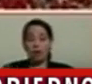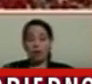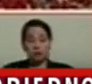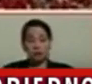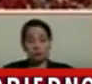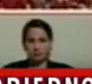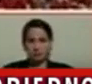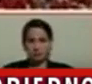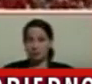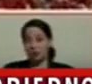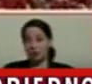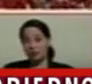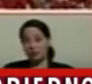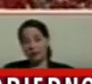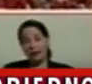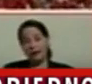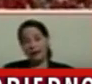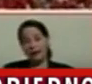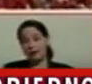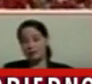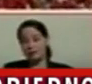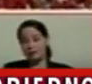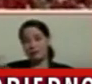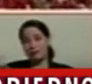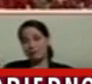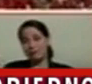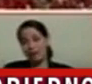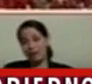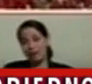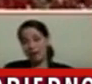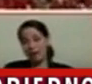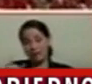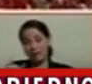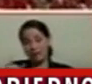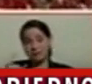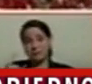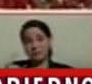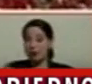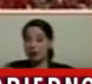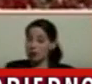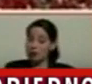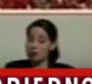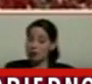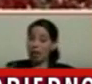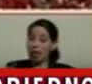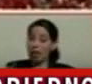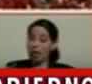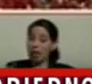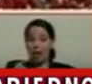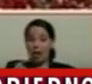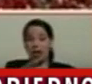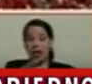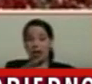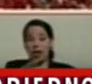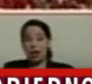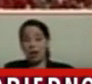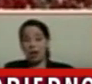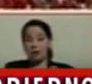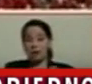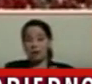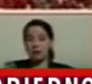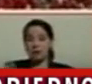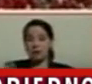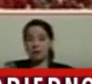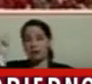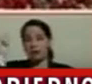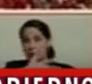vez engañaron al presidente de Estados Unidos, Donald Trump, y han entrado en lo que se llama una